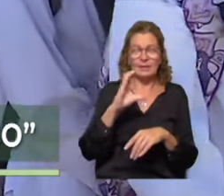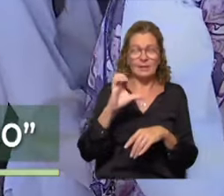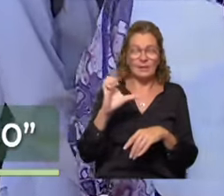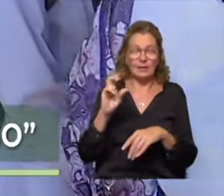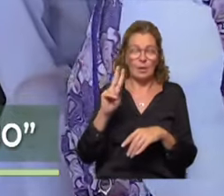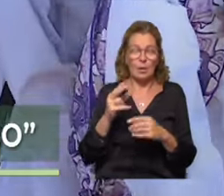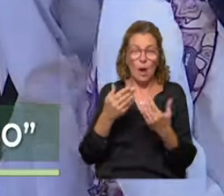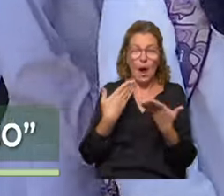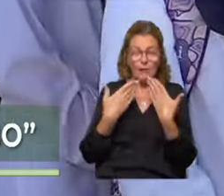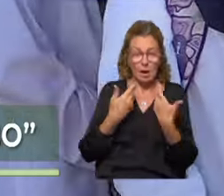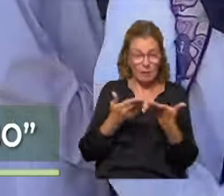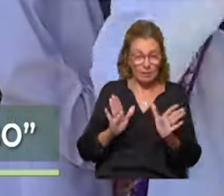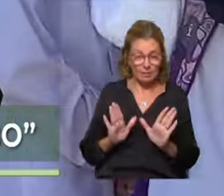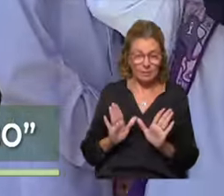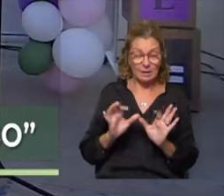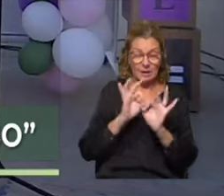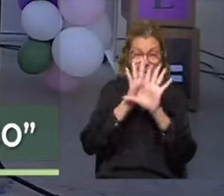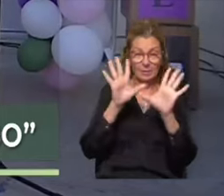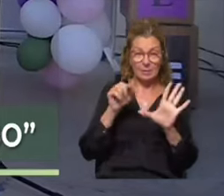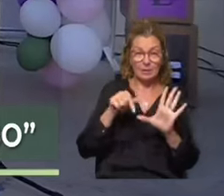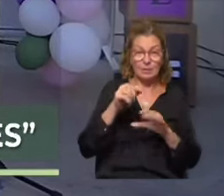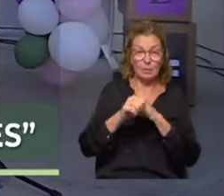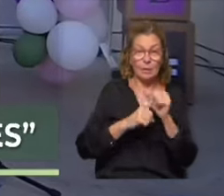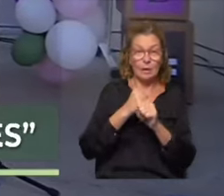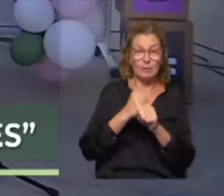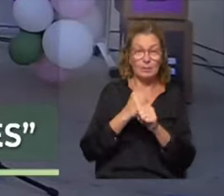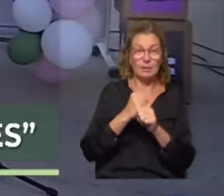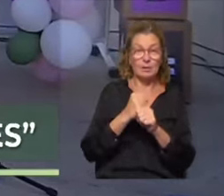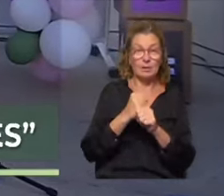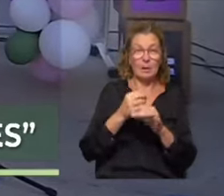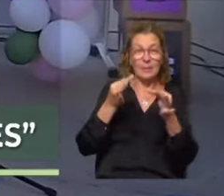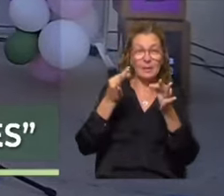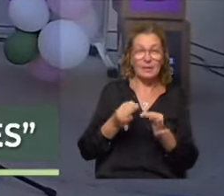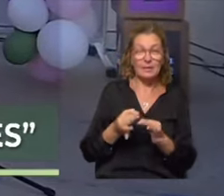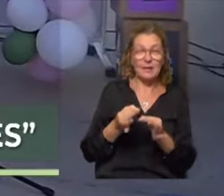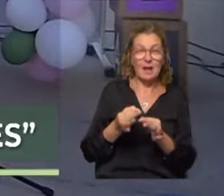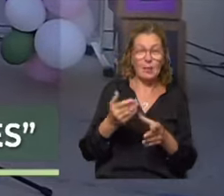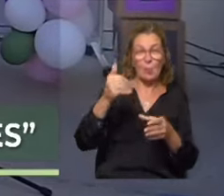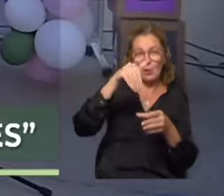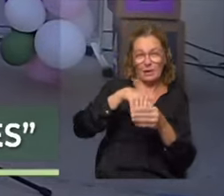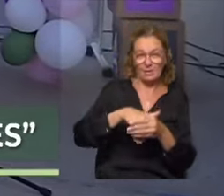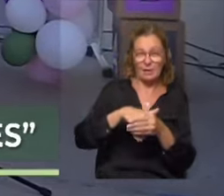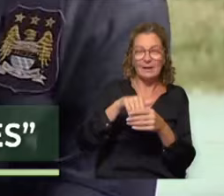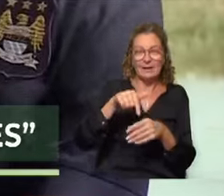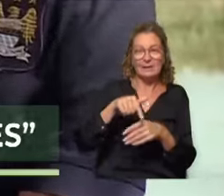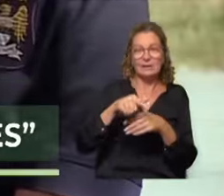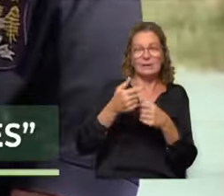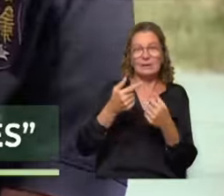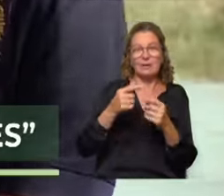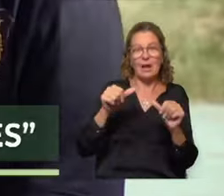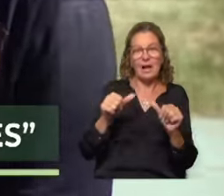diálogo está abierto. Claramente este es un año que tiene particularidades especiales, es un año electoral y eso hace que